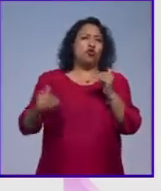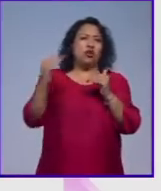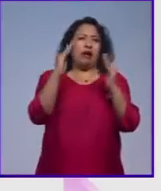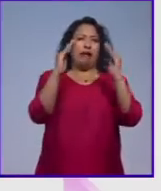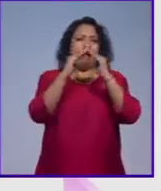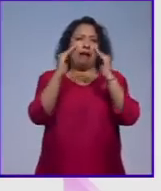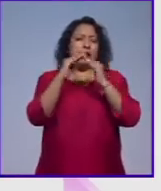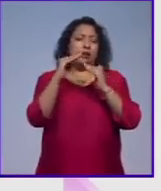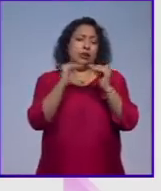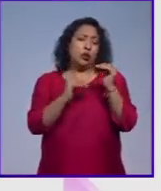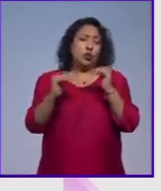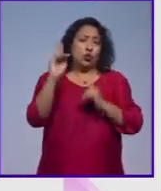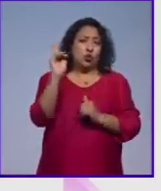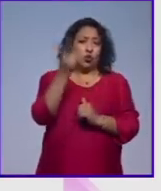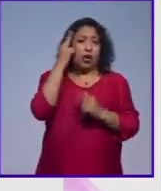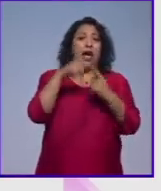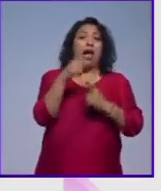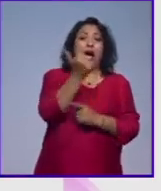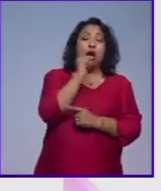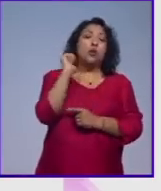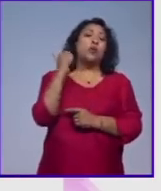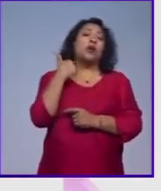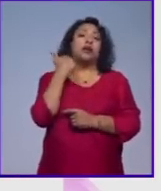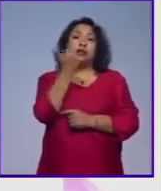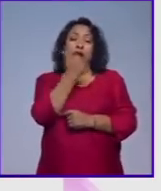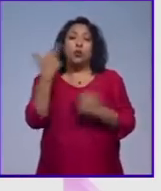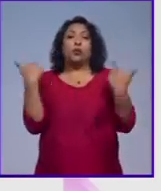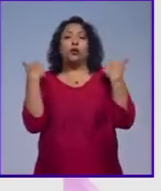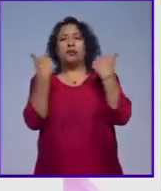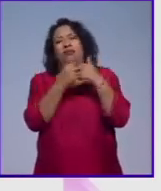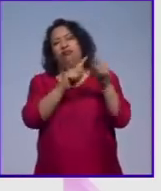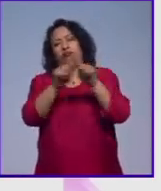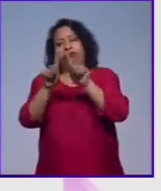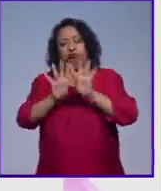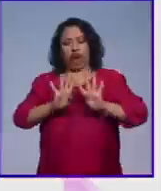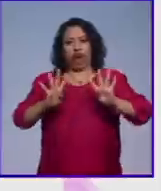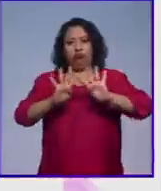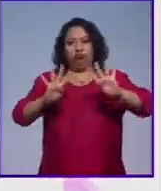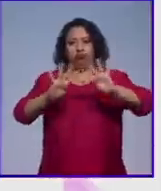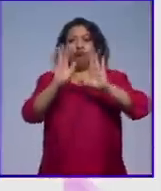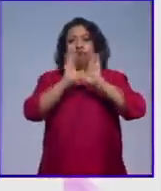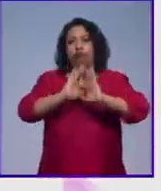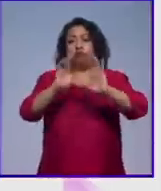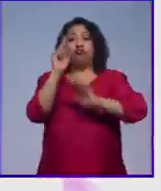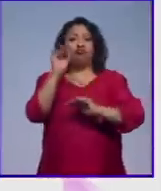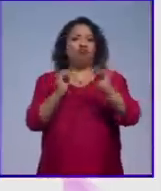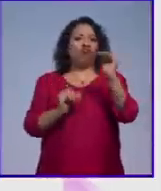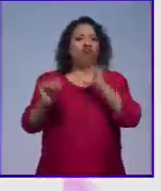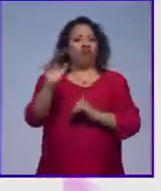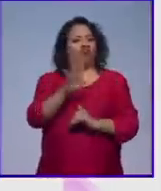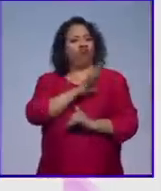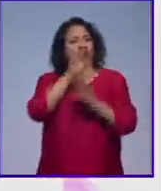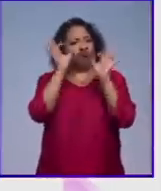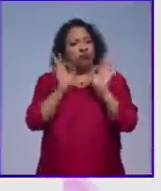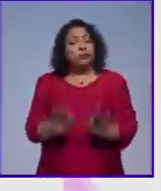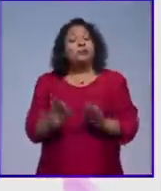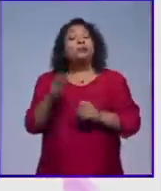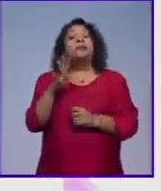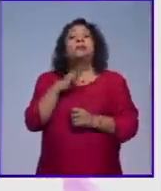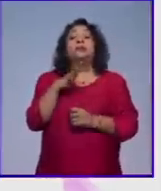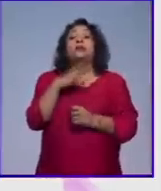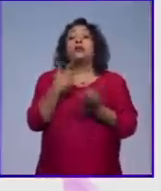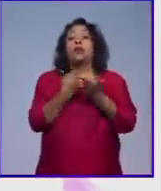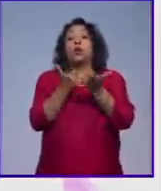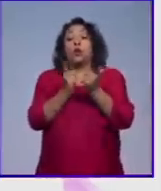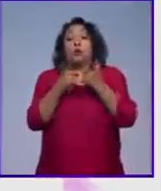de estudios, que van desde alumnos, exalumnos, maestros, etc. Es de muy alta calidad y finalmente es